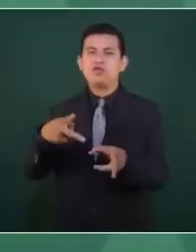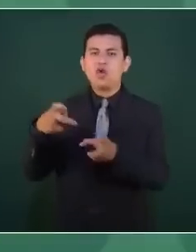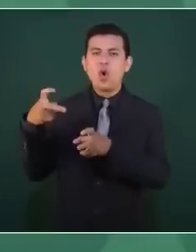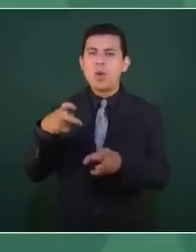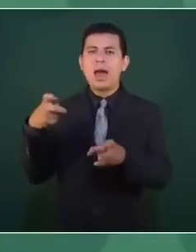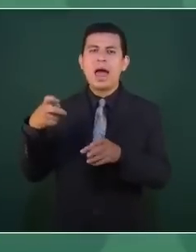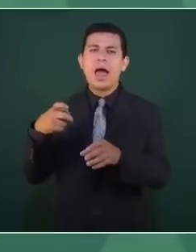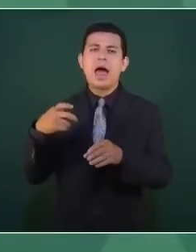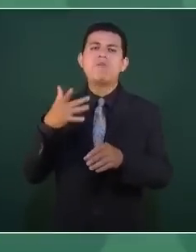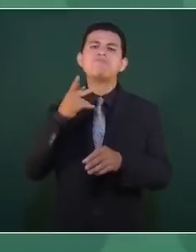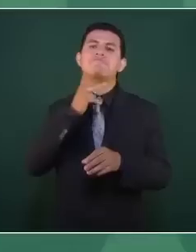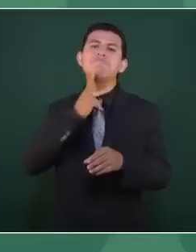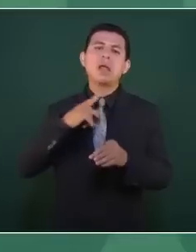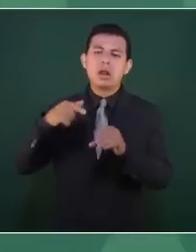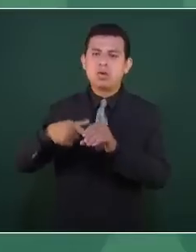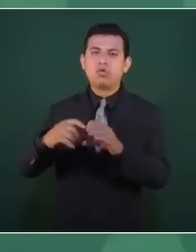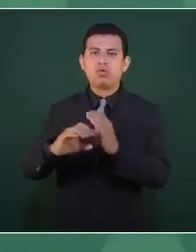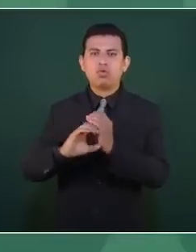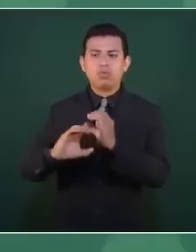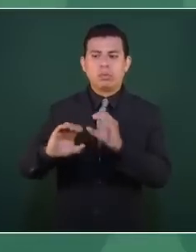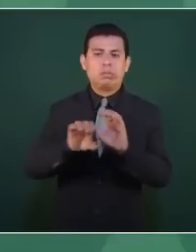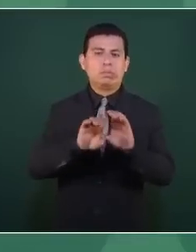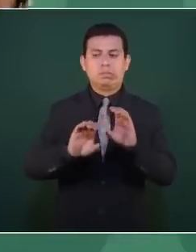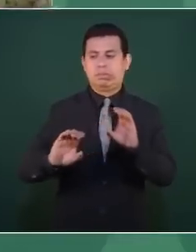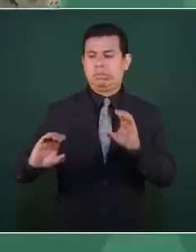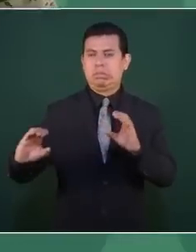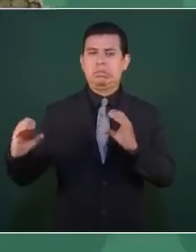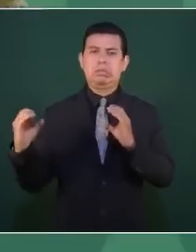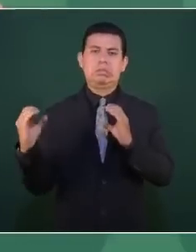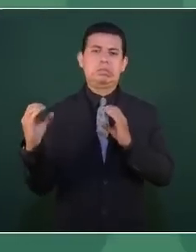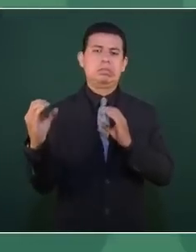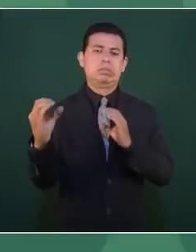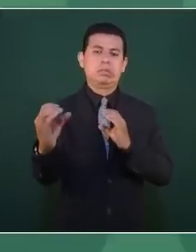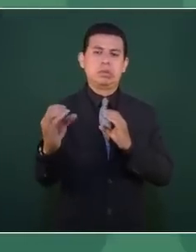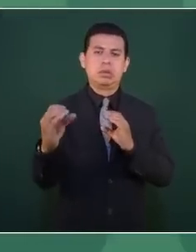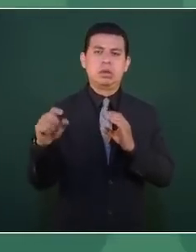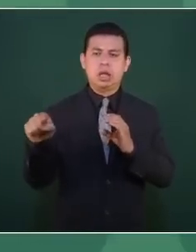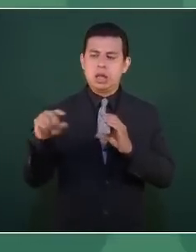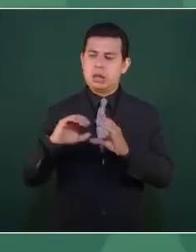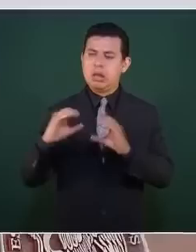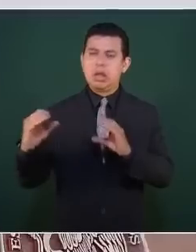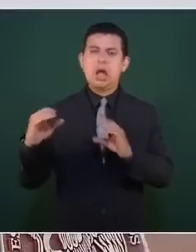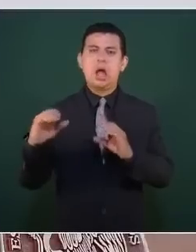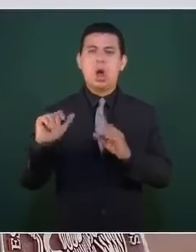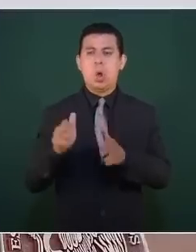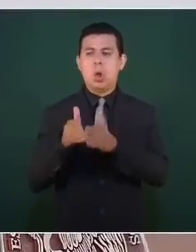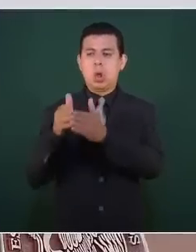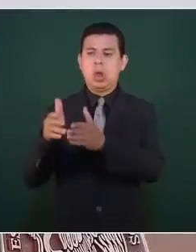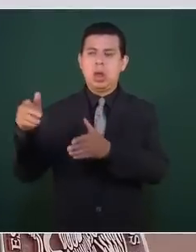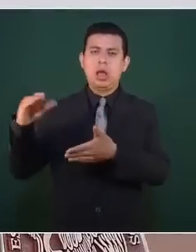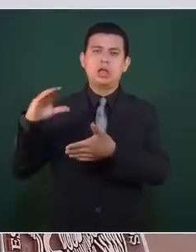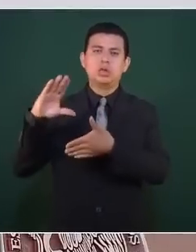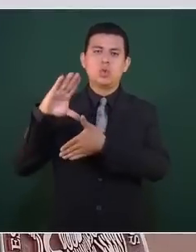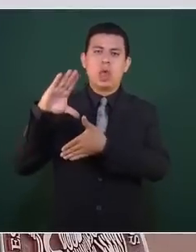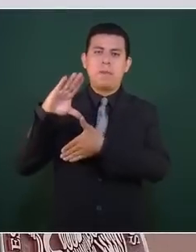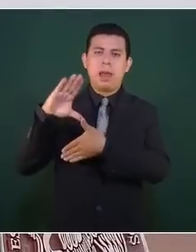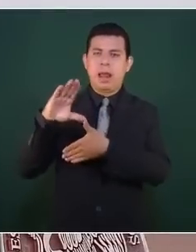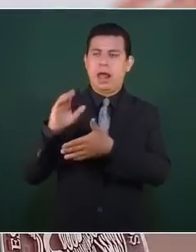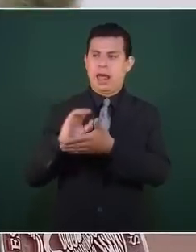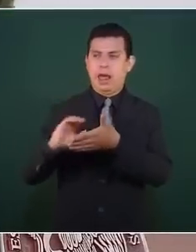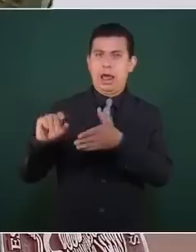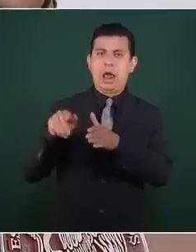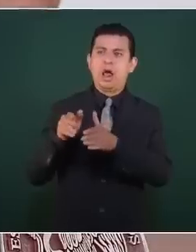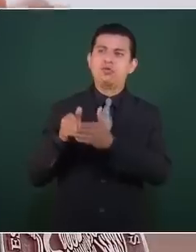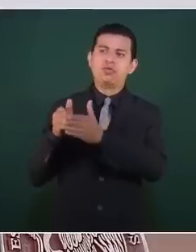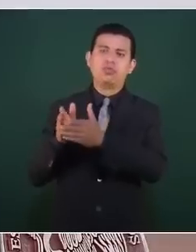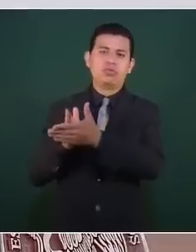con combustible para repostar a embarcaciones que vienen de Sudamérica para seguir